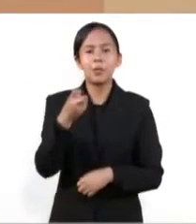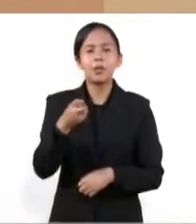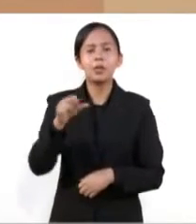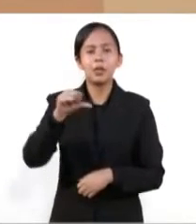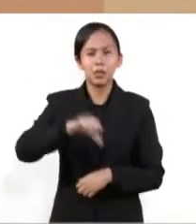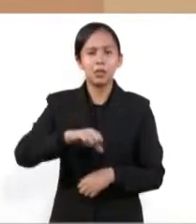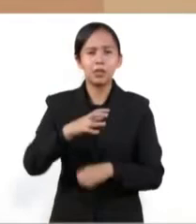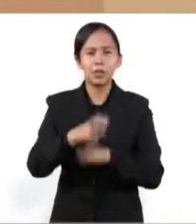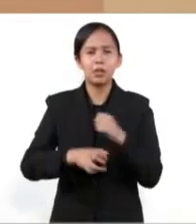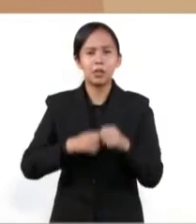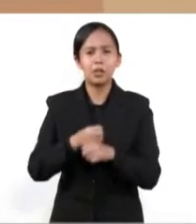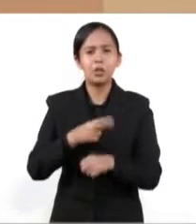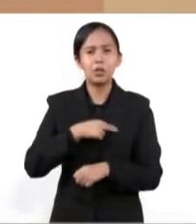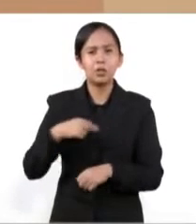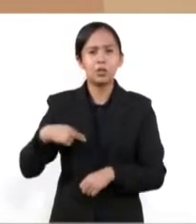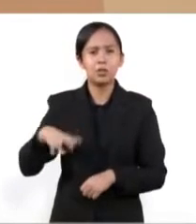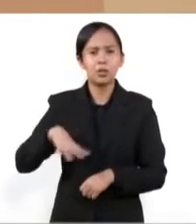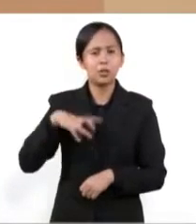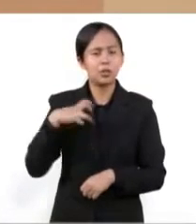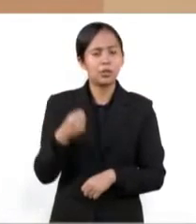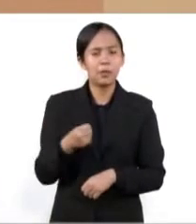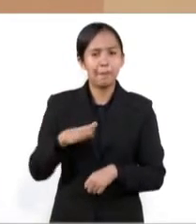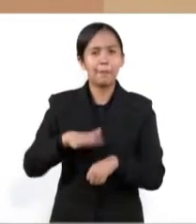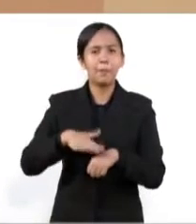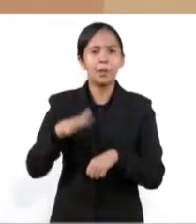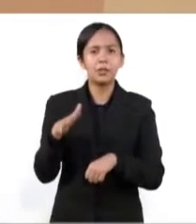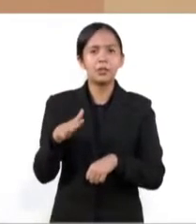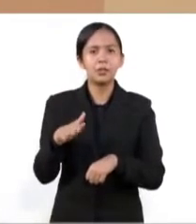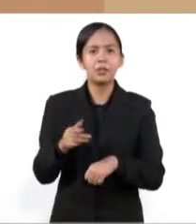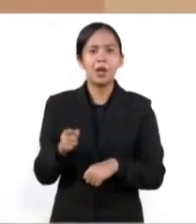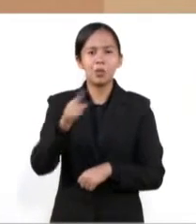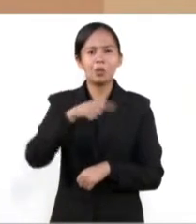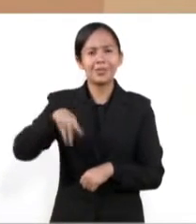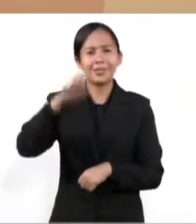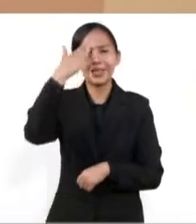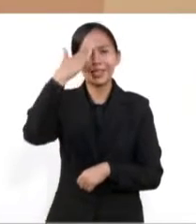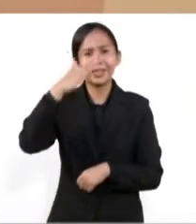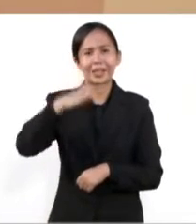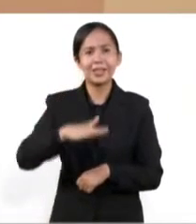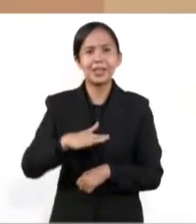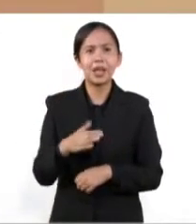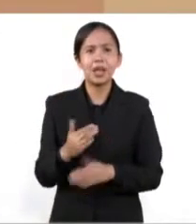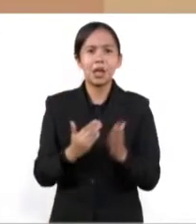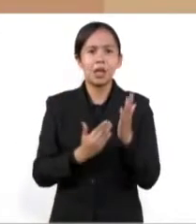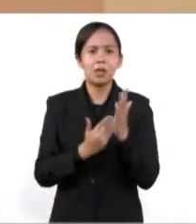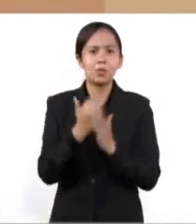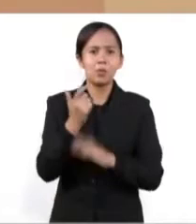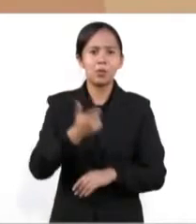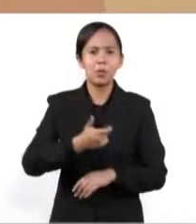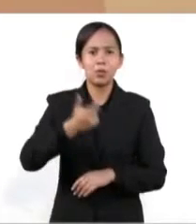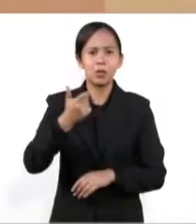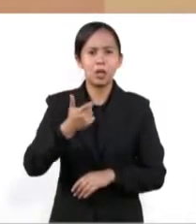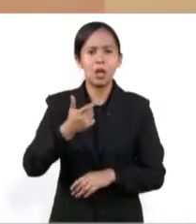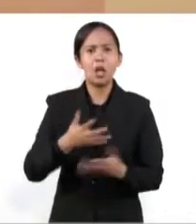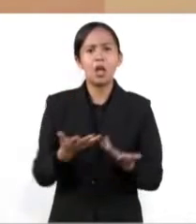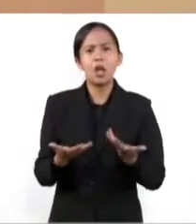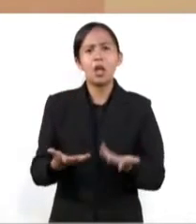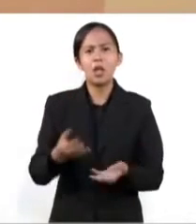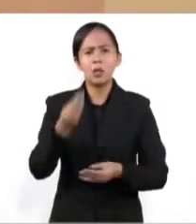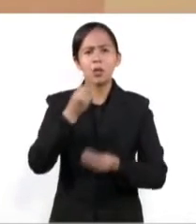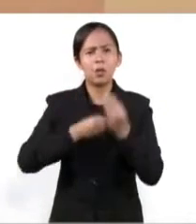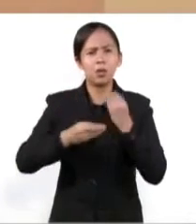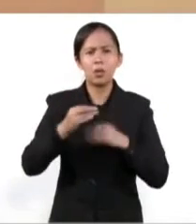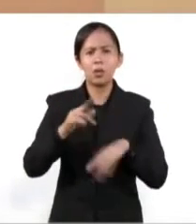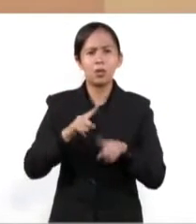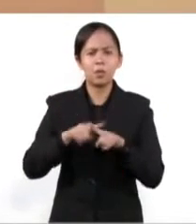hicimos un esfuerzo adicional, porque como ustedes saben, han subido de precio los alimentos y muchas